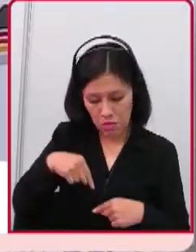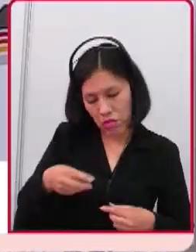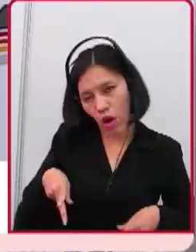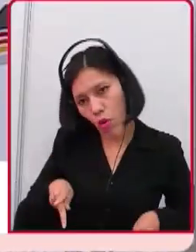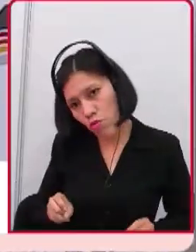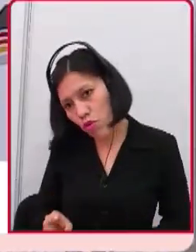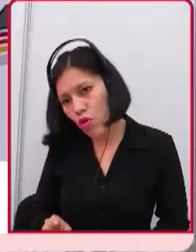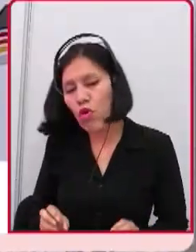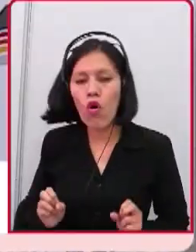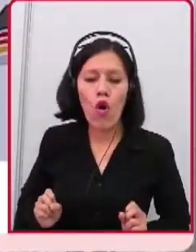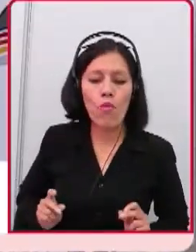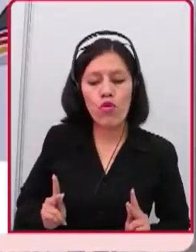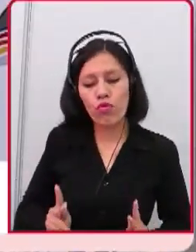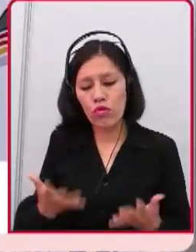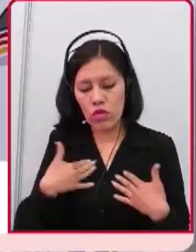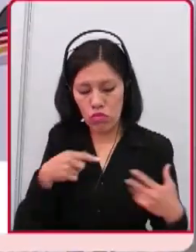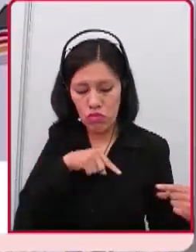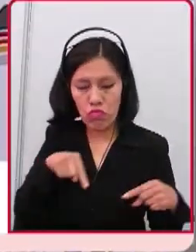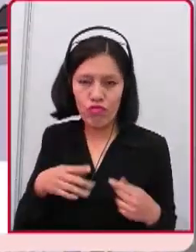Peñasquito